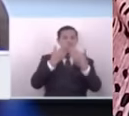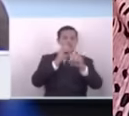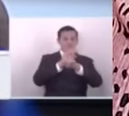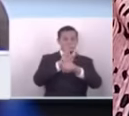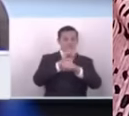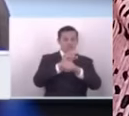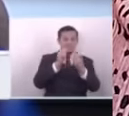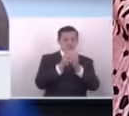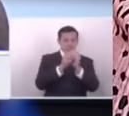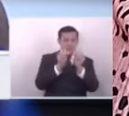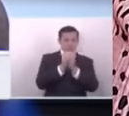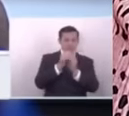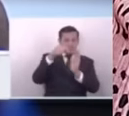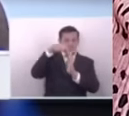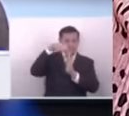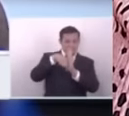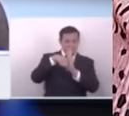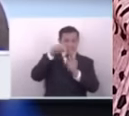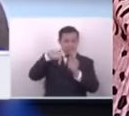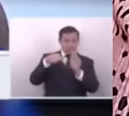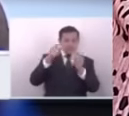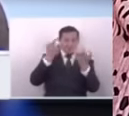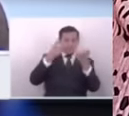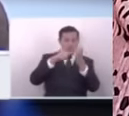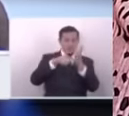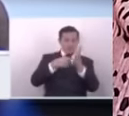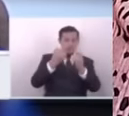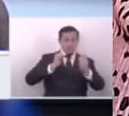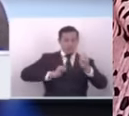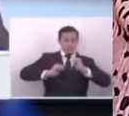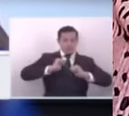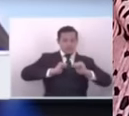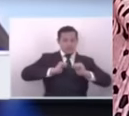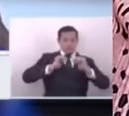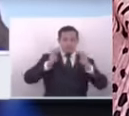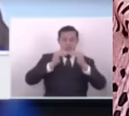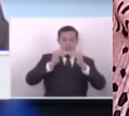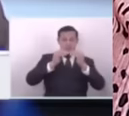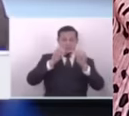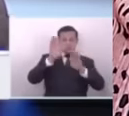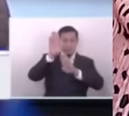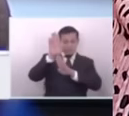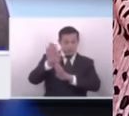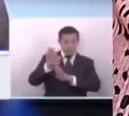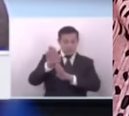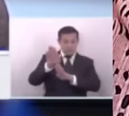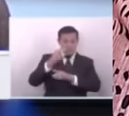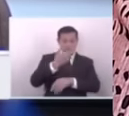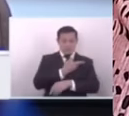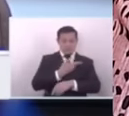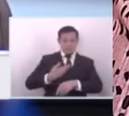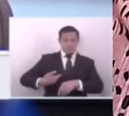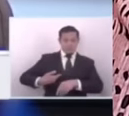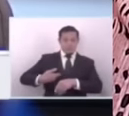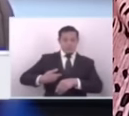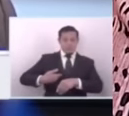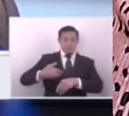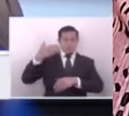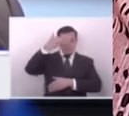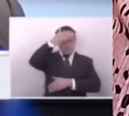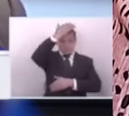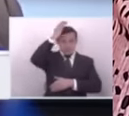es complejo. Aquí muchas veces se actúa como dice, y voy a citar muy respetuosamente al presidente de la